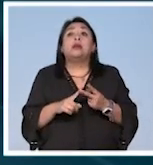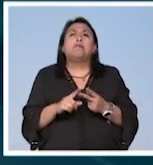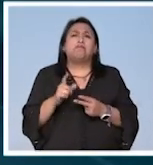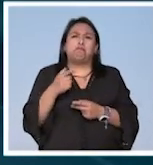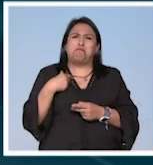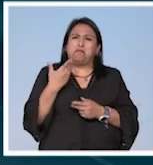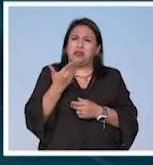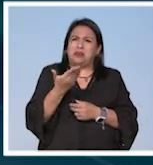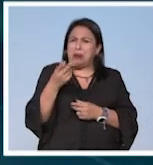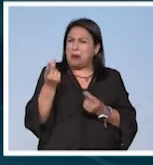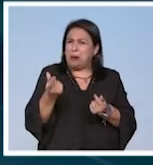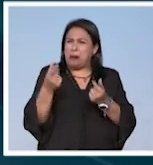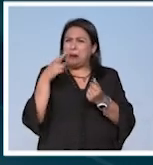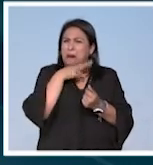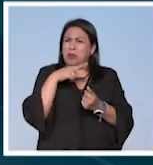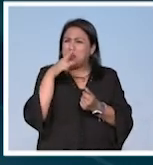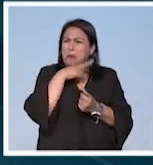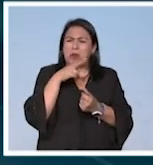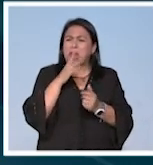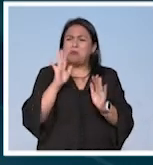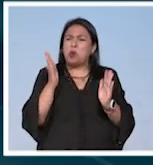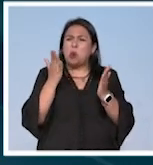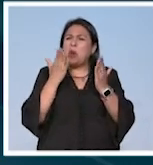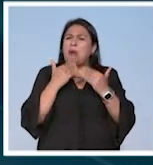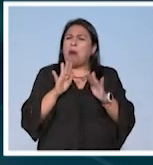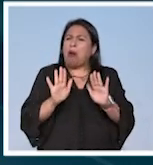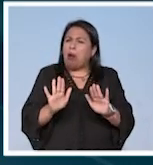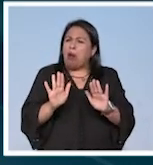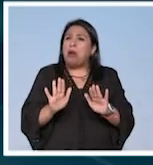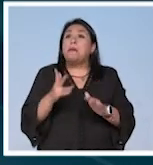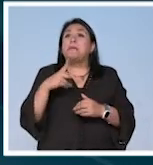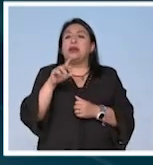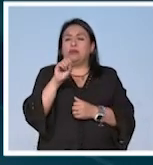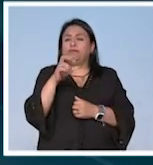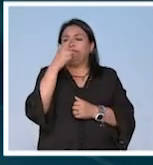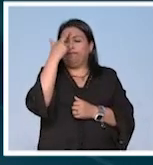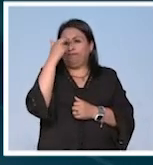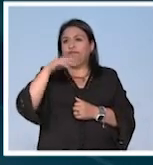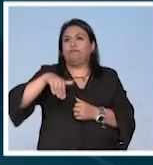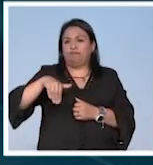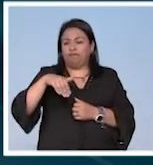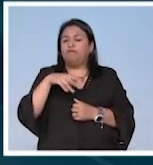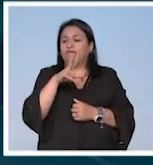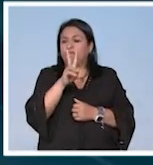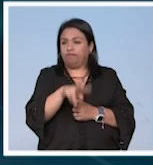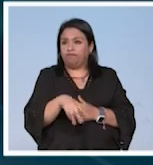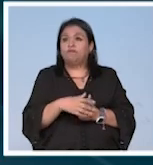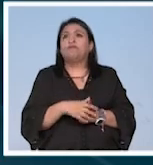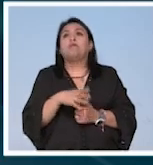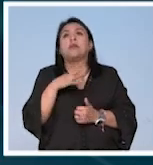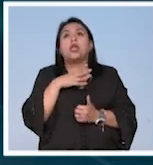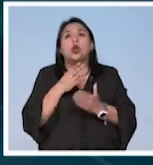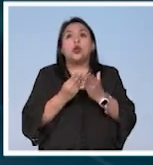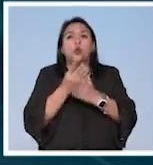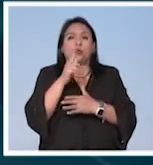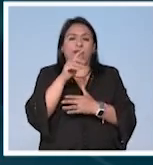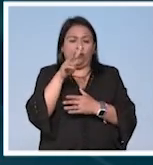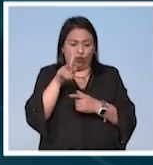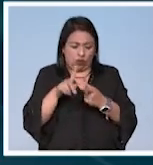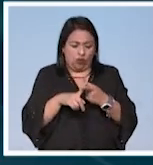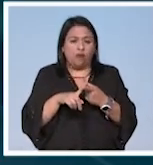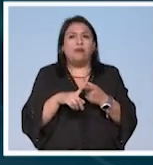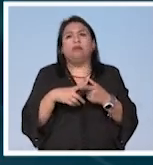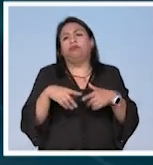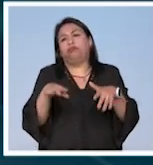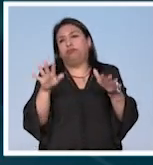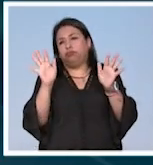exigencia de rapidez en los medios pero sí lo que acabas de decir es muy cierto estaba la nueva troba